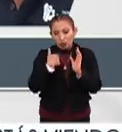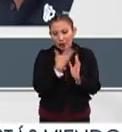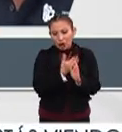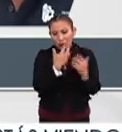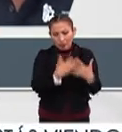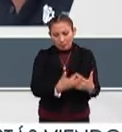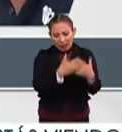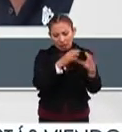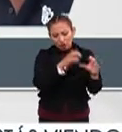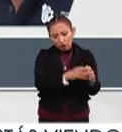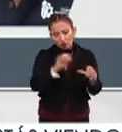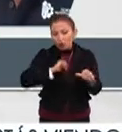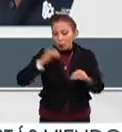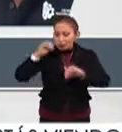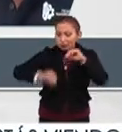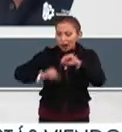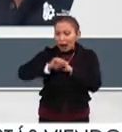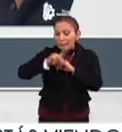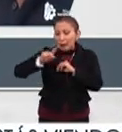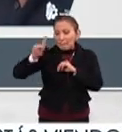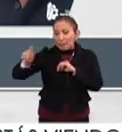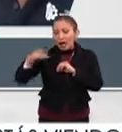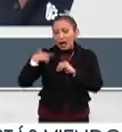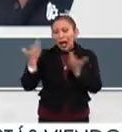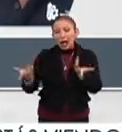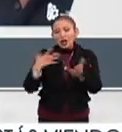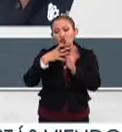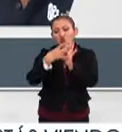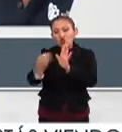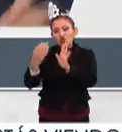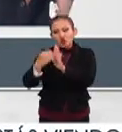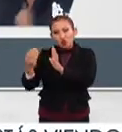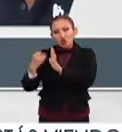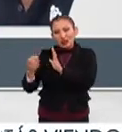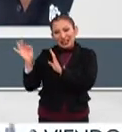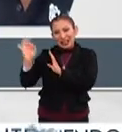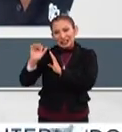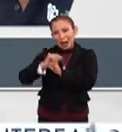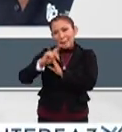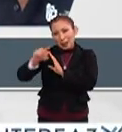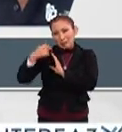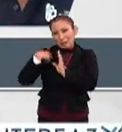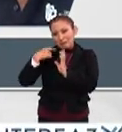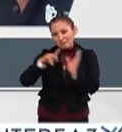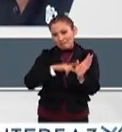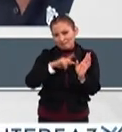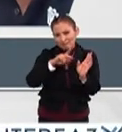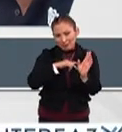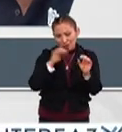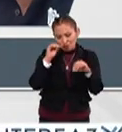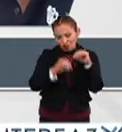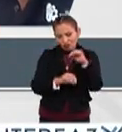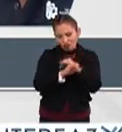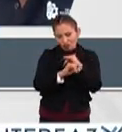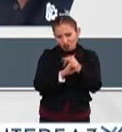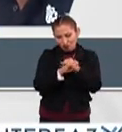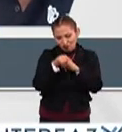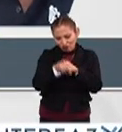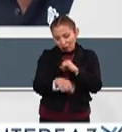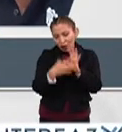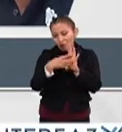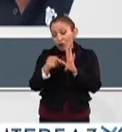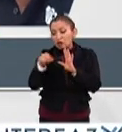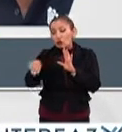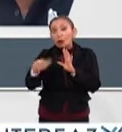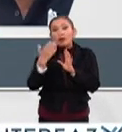una empresa, creo una app y lo que hago es replicar quizá la aplicación que tengo en mi plataforma web, y lo